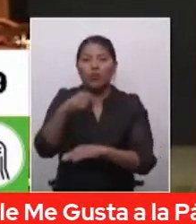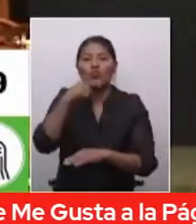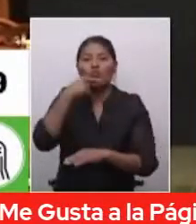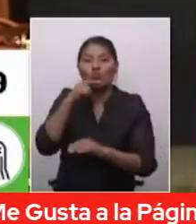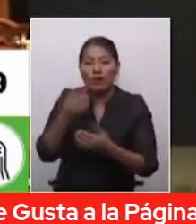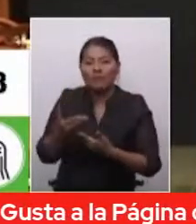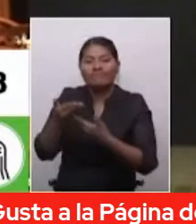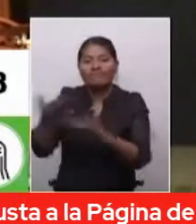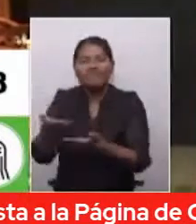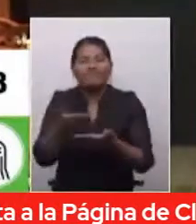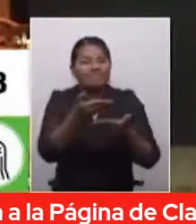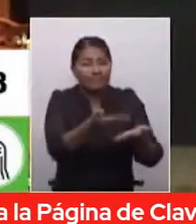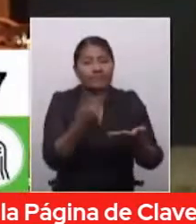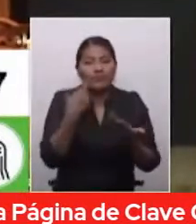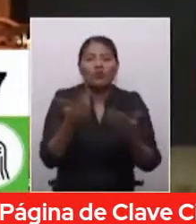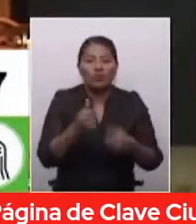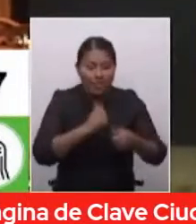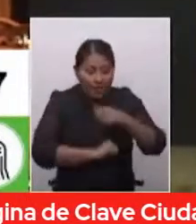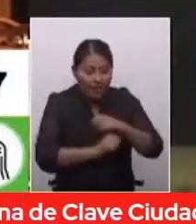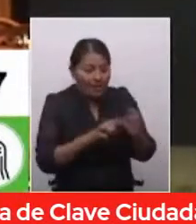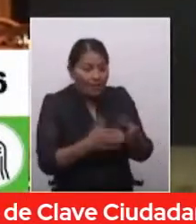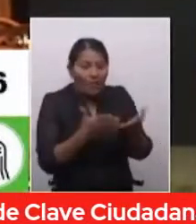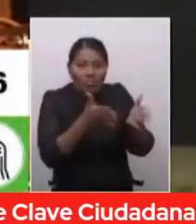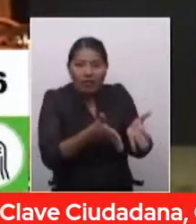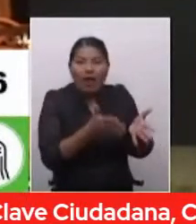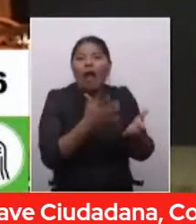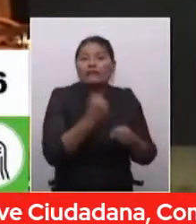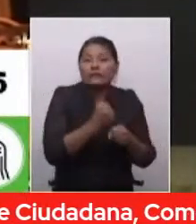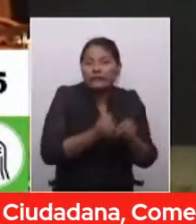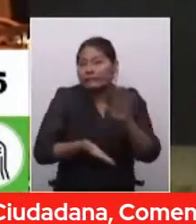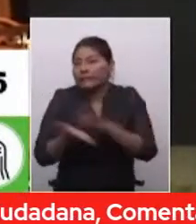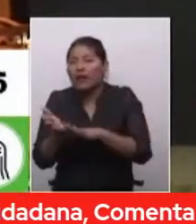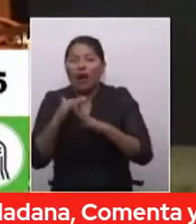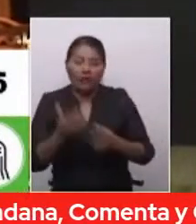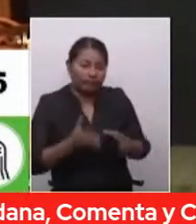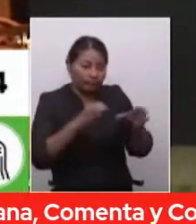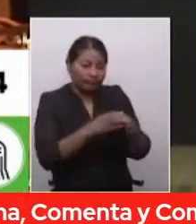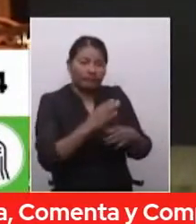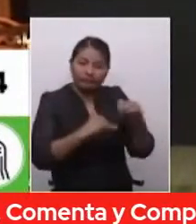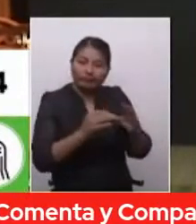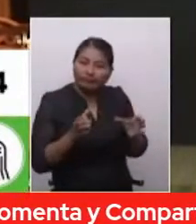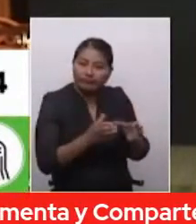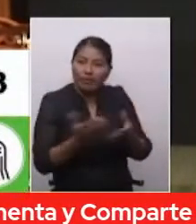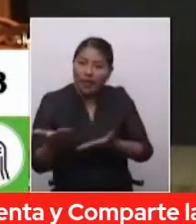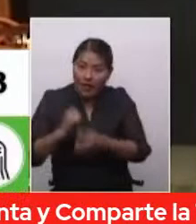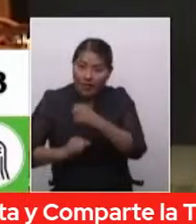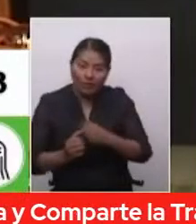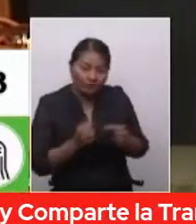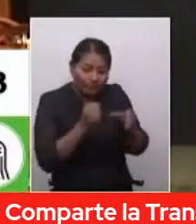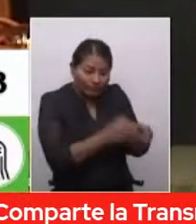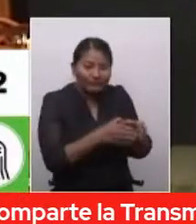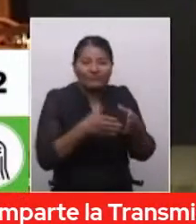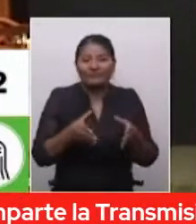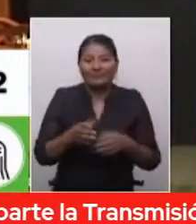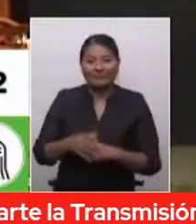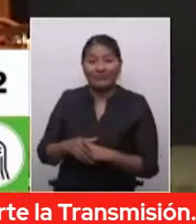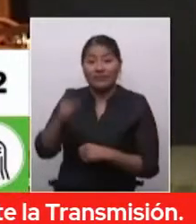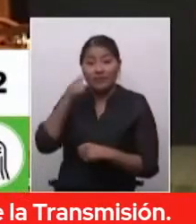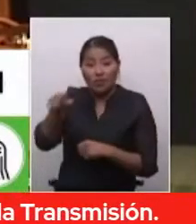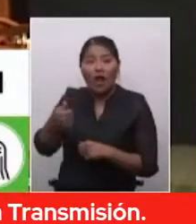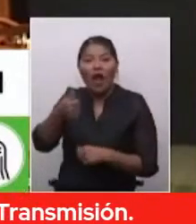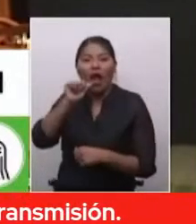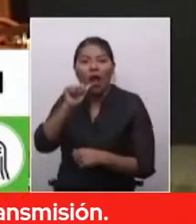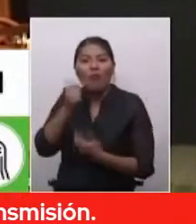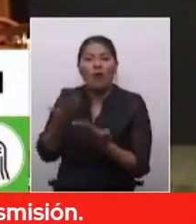necesitamos dónde dejar a nuestros hijos para poder trabajar. En segundo lugar, la democratización del agua. Aquí tenemos que